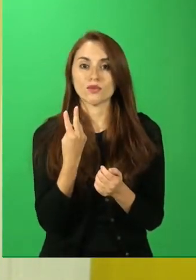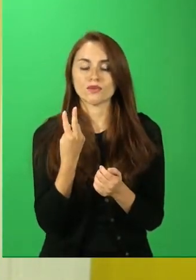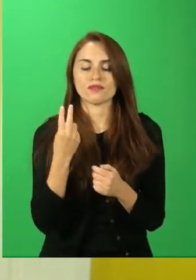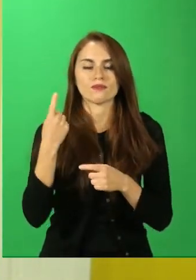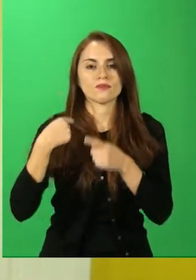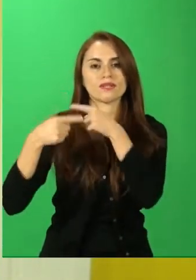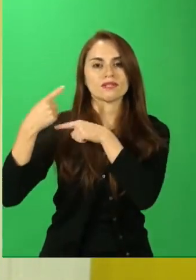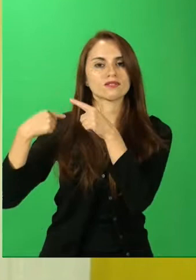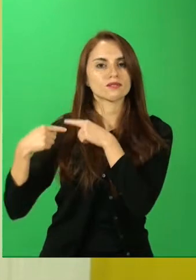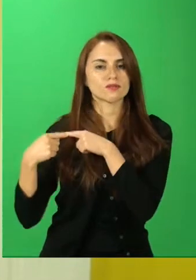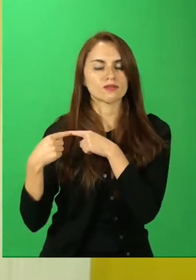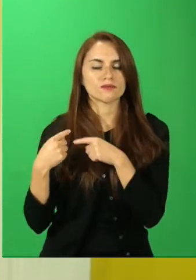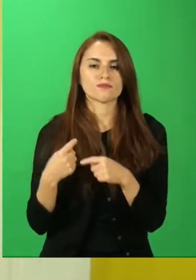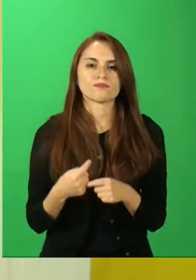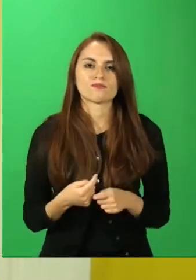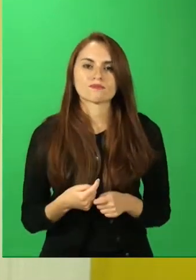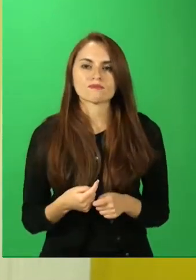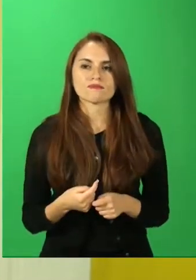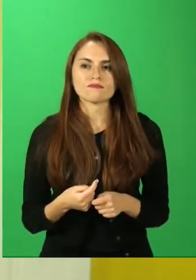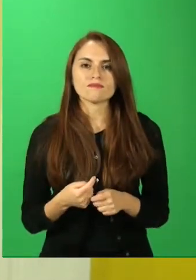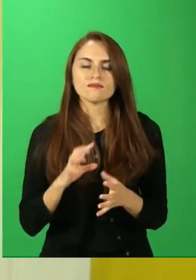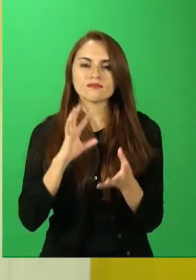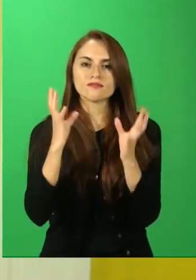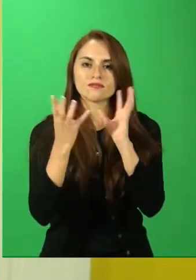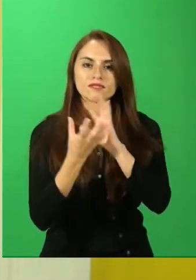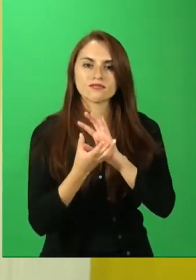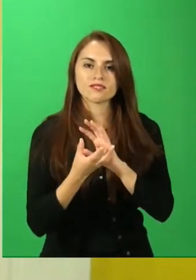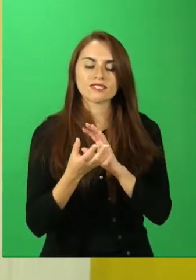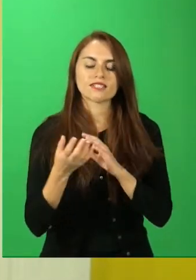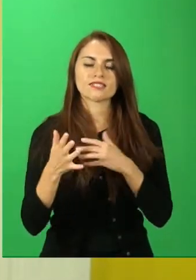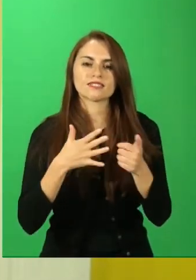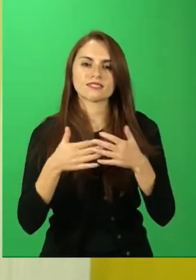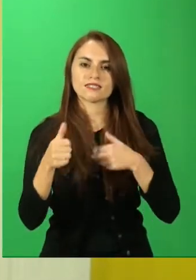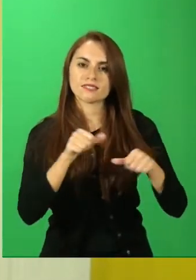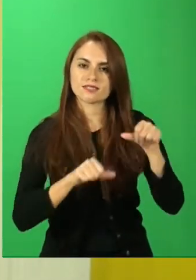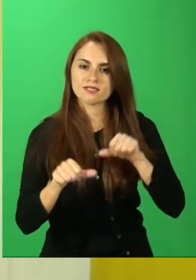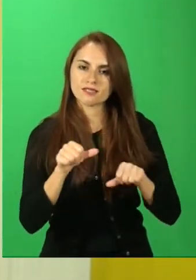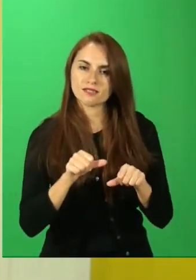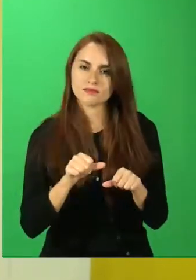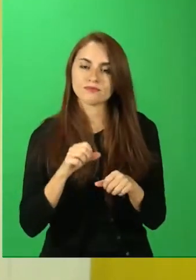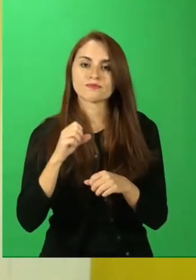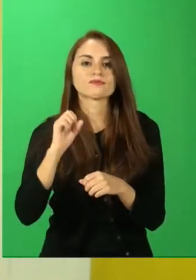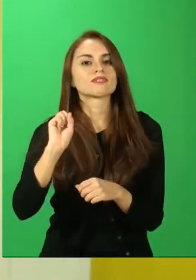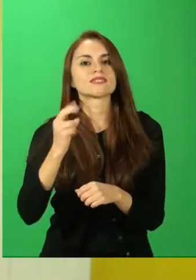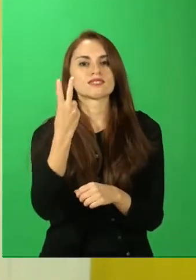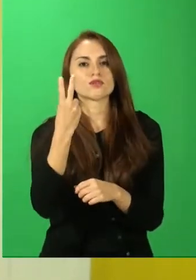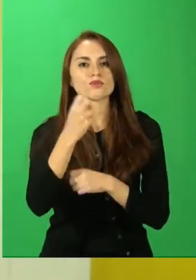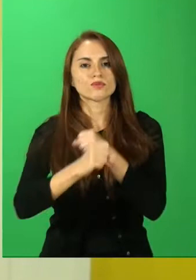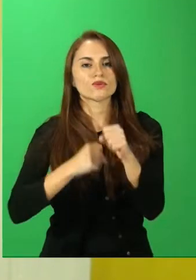Historia, Geografía y Ciencias Sociales para segundo año medio.